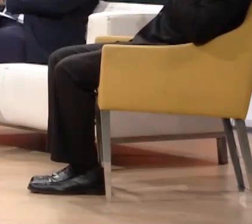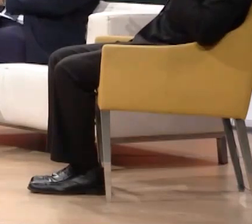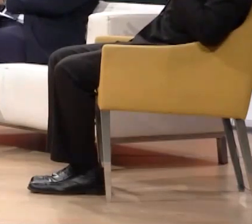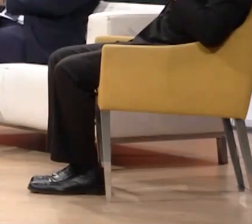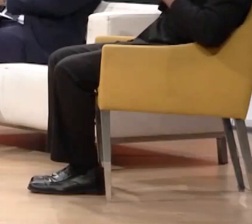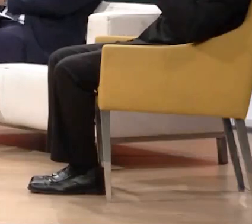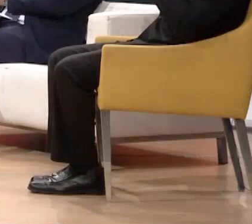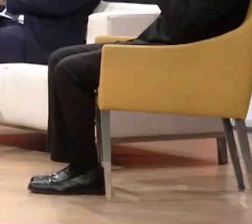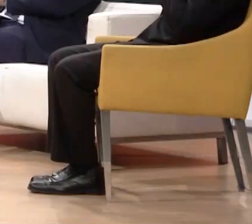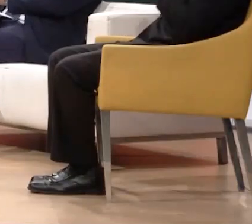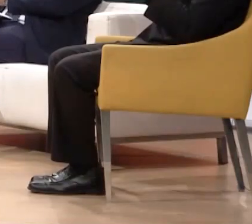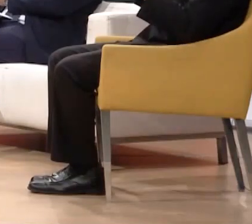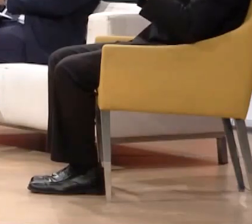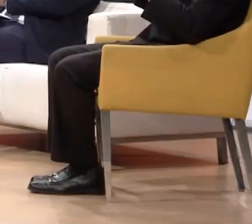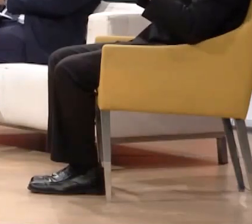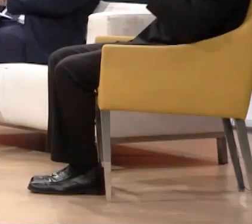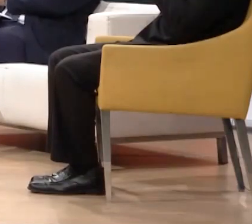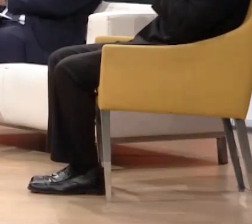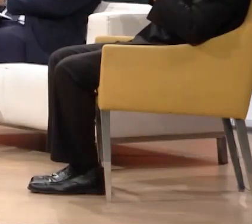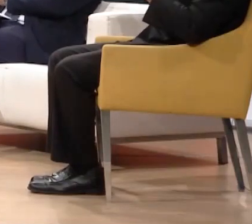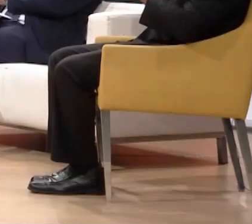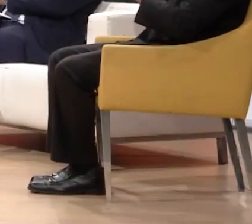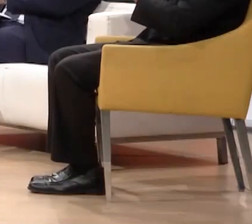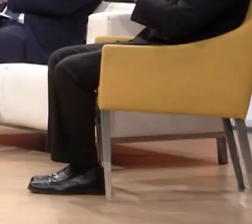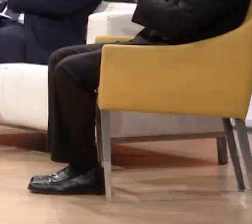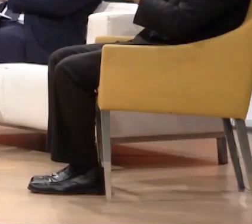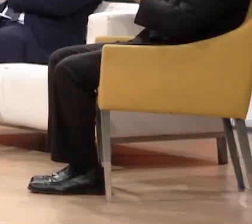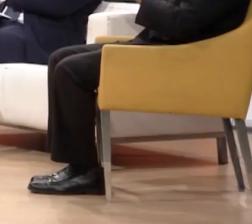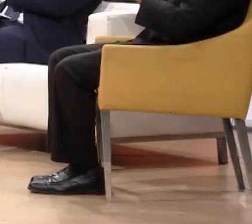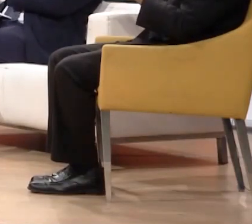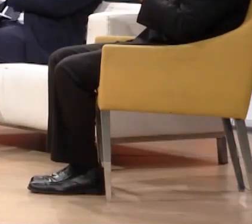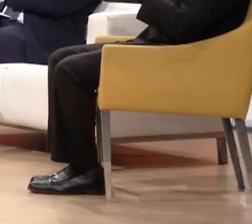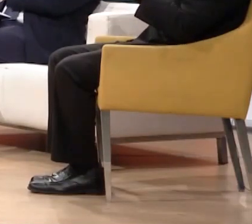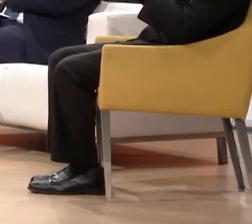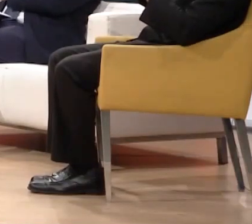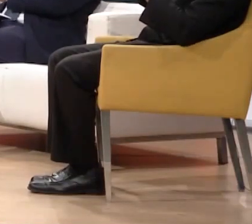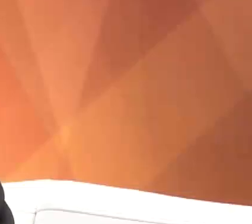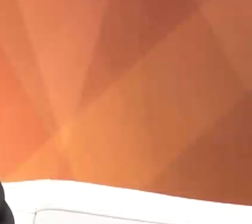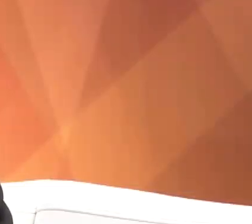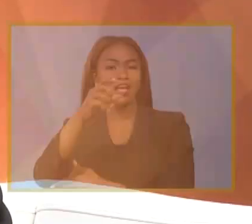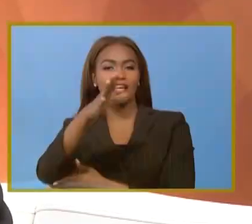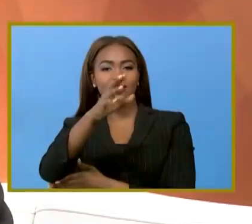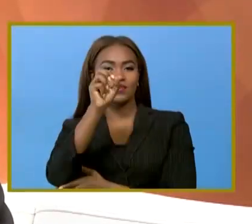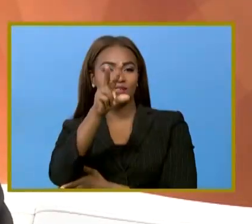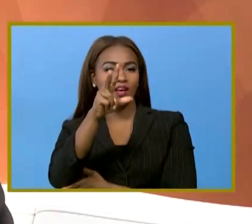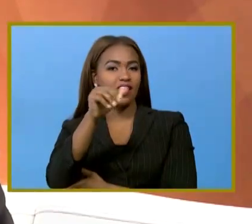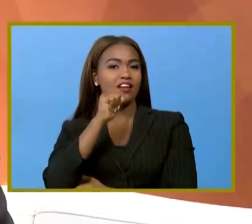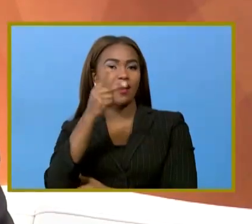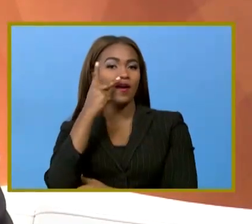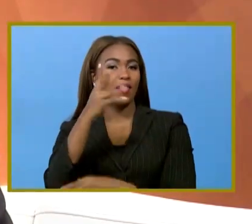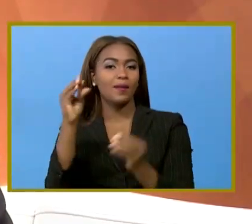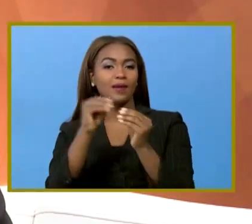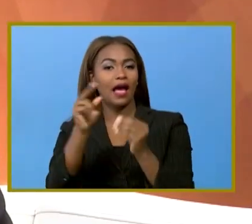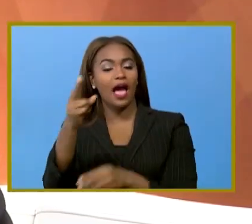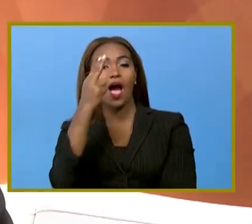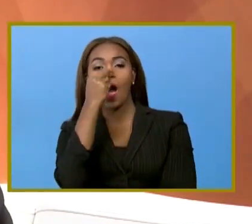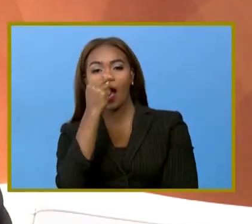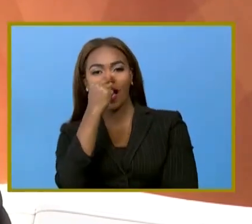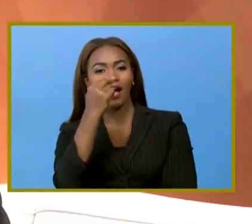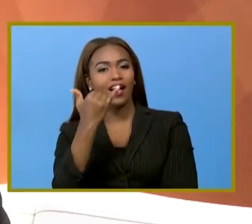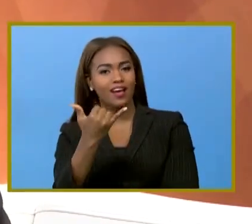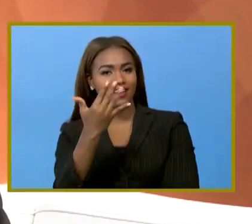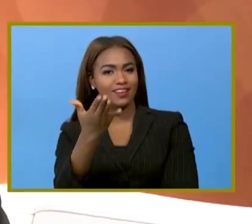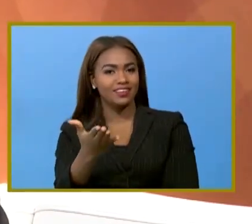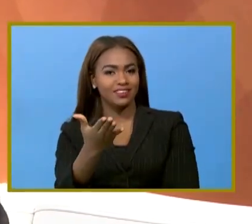Atención, por favor, a la esposa del señor Mancruz que se quita del televisor. Él está relajando con esto.